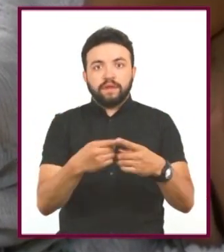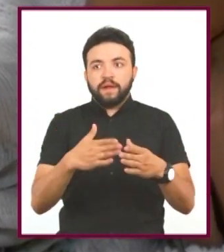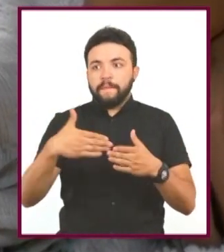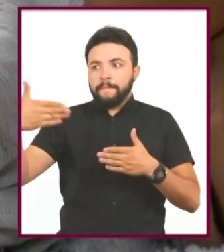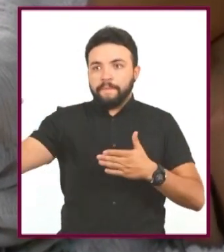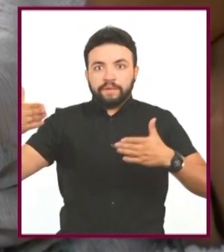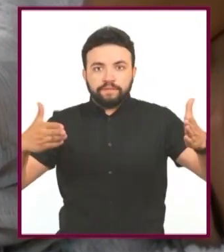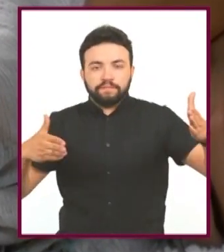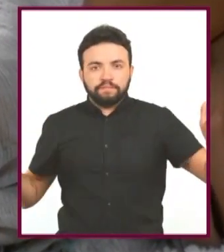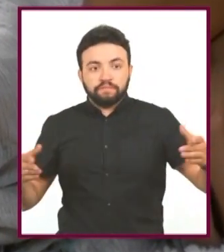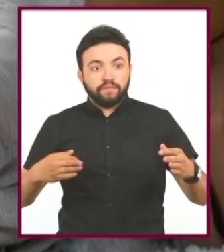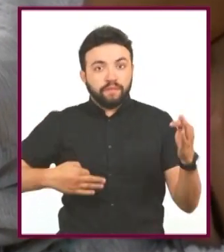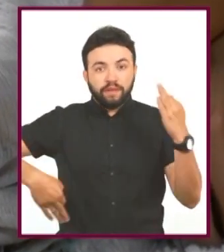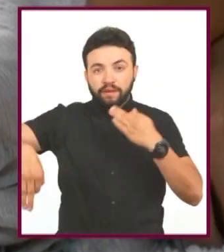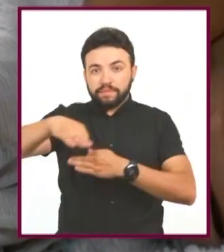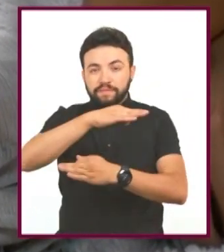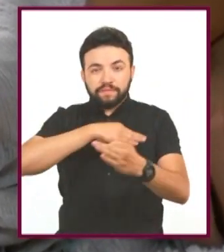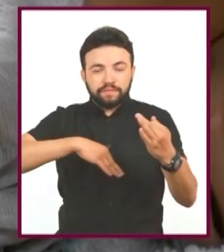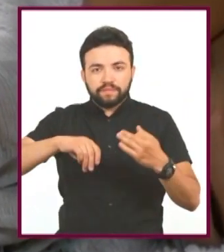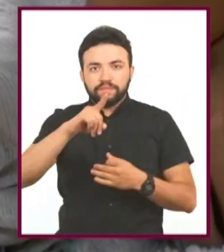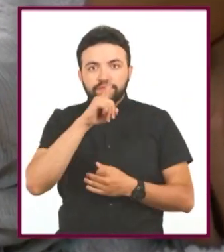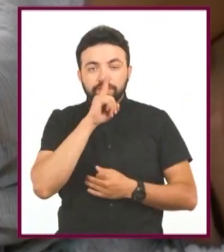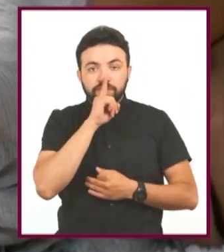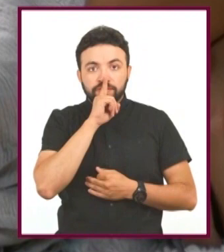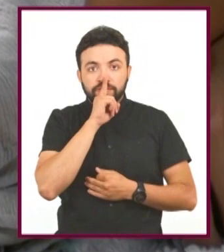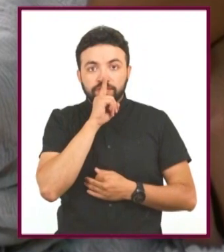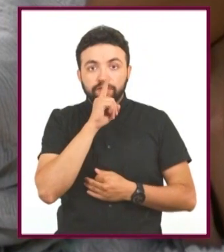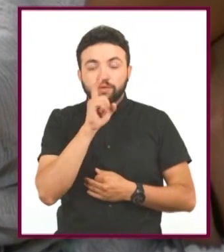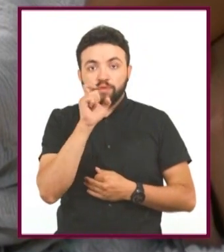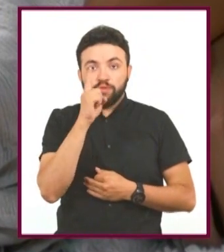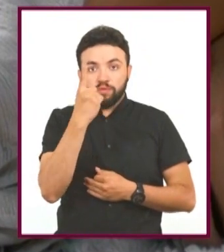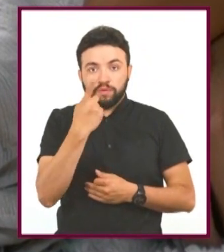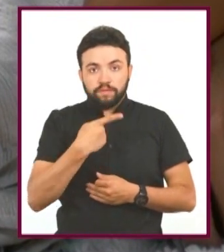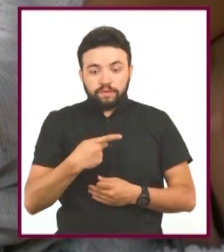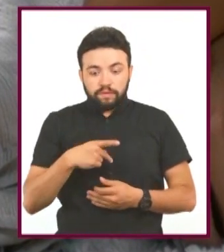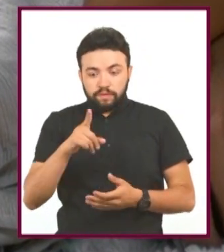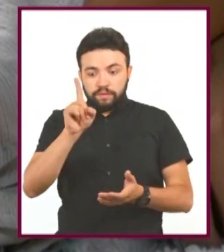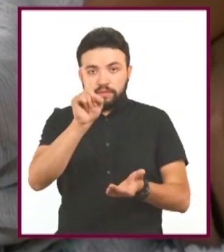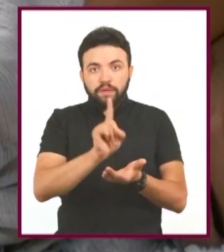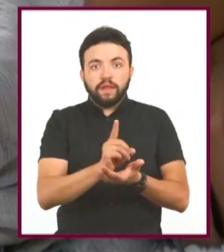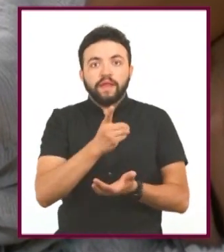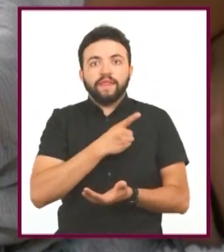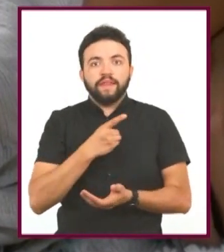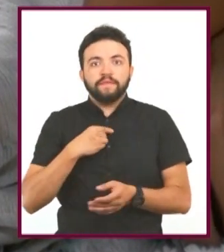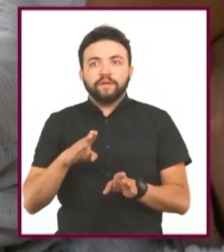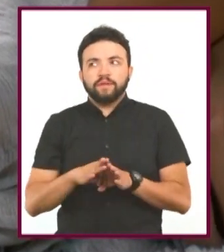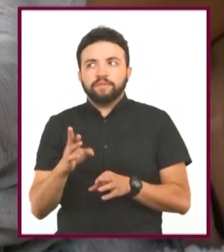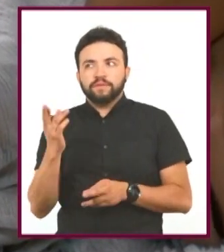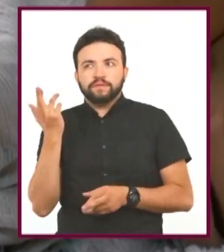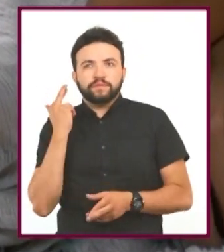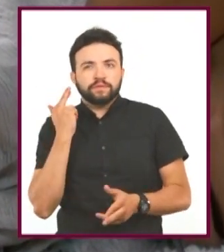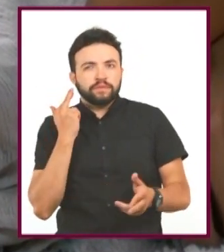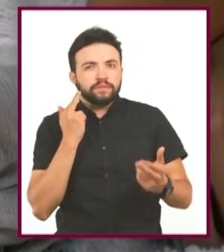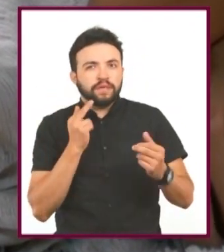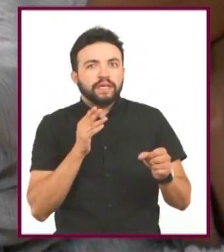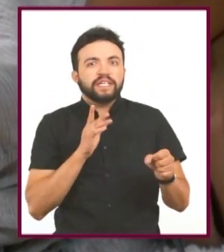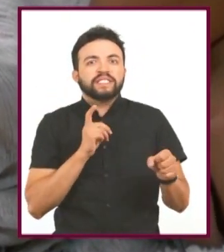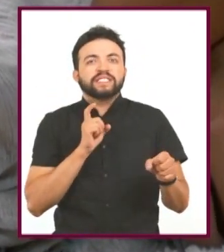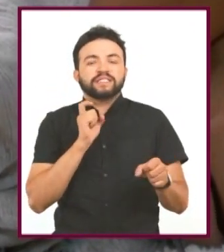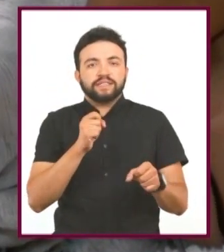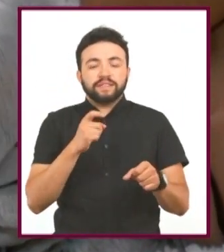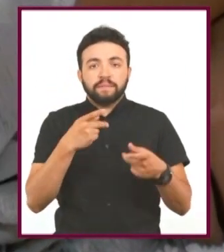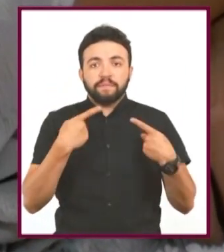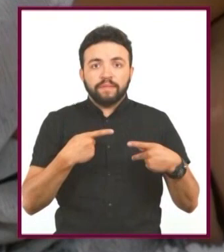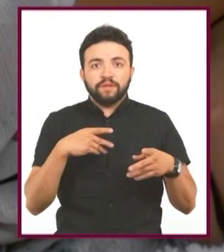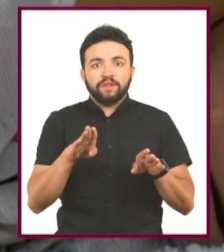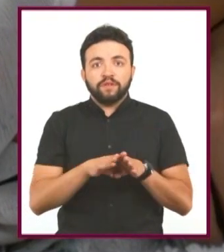cuadrado. Todos estábamos en silencio y el que estaba al centro tenía que adivinar quién se iba acercando a él a partir de los ruidos que distinguía y